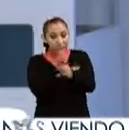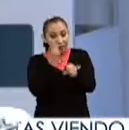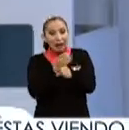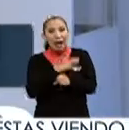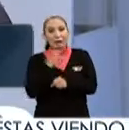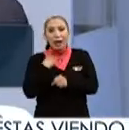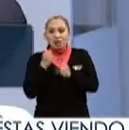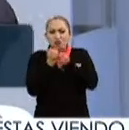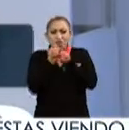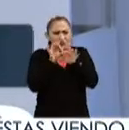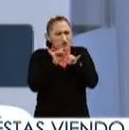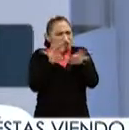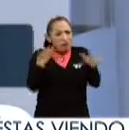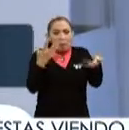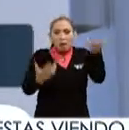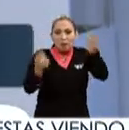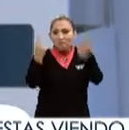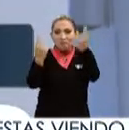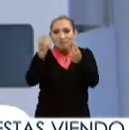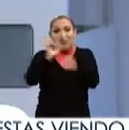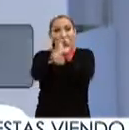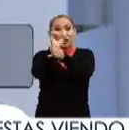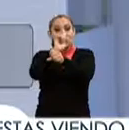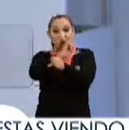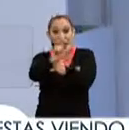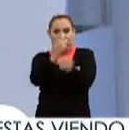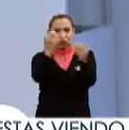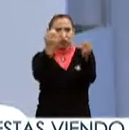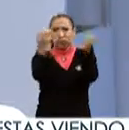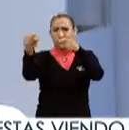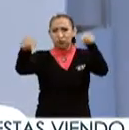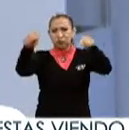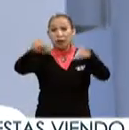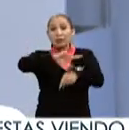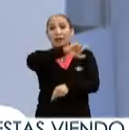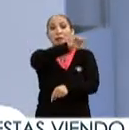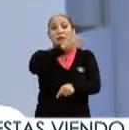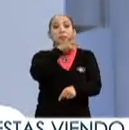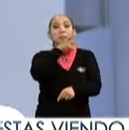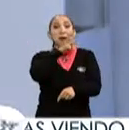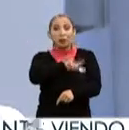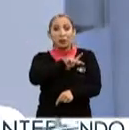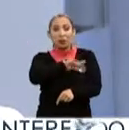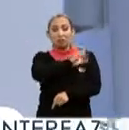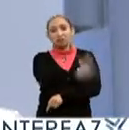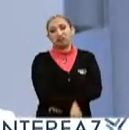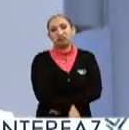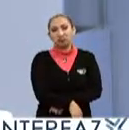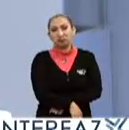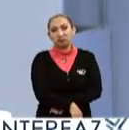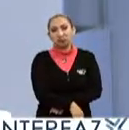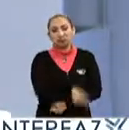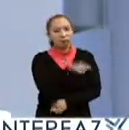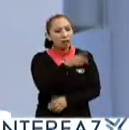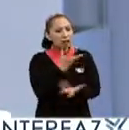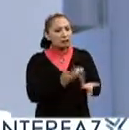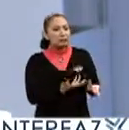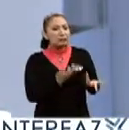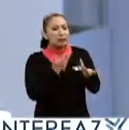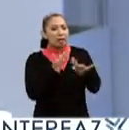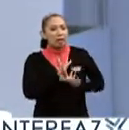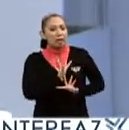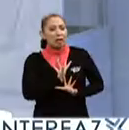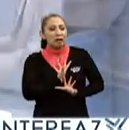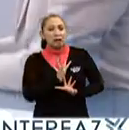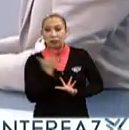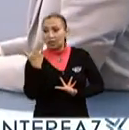una efervescencia como actor. Sí. En ese momento muere mi padre. Y entonces, bueno, hay que sacar adelante, el